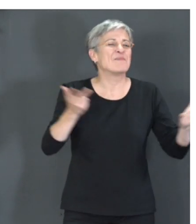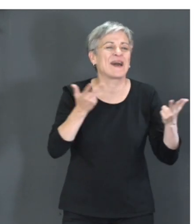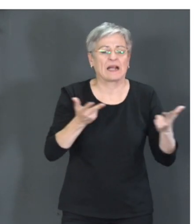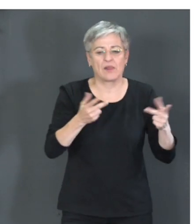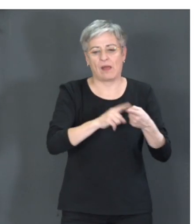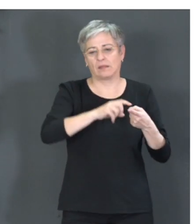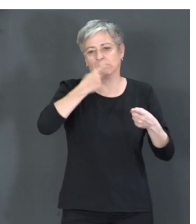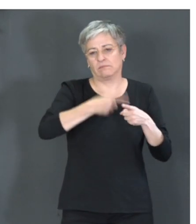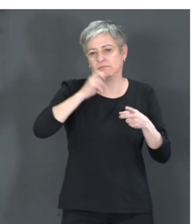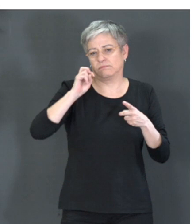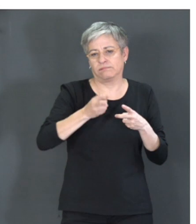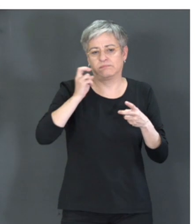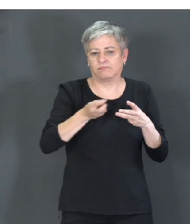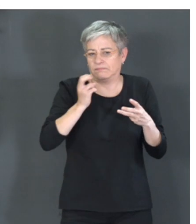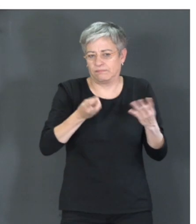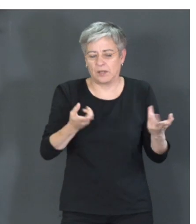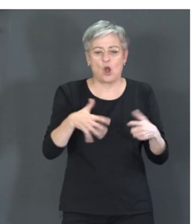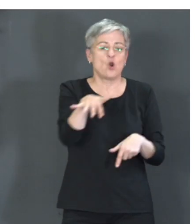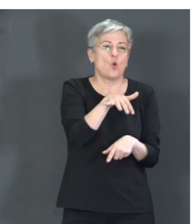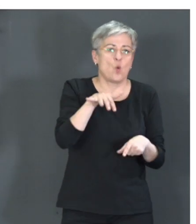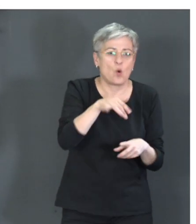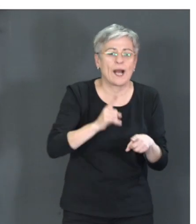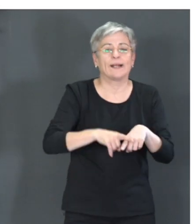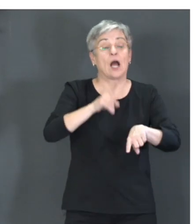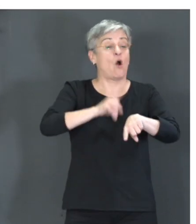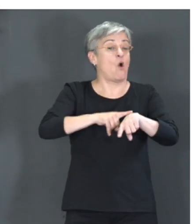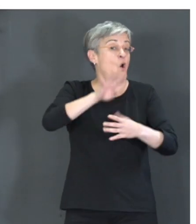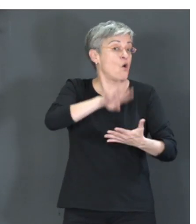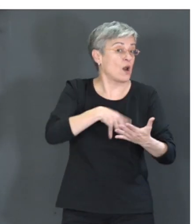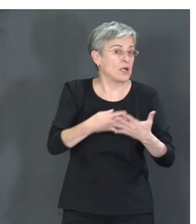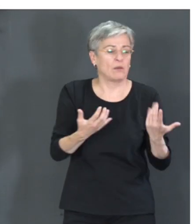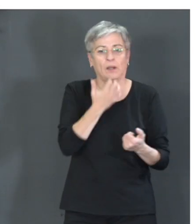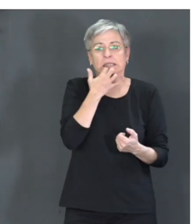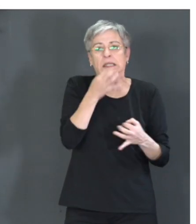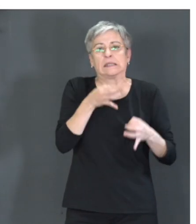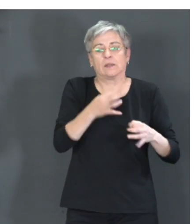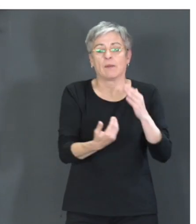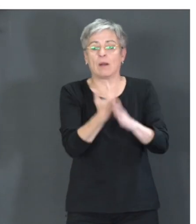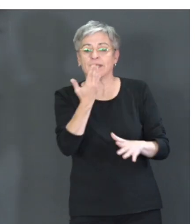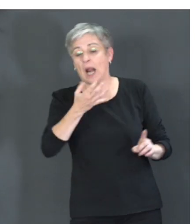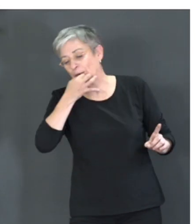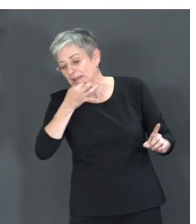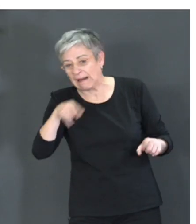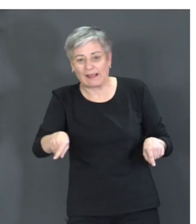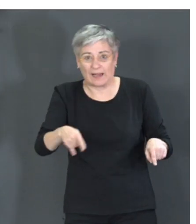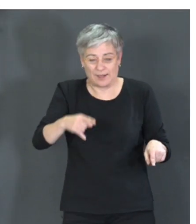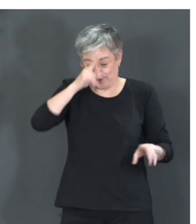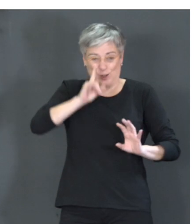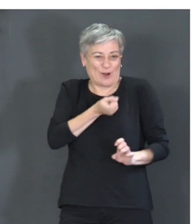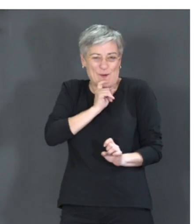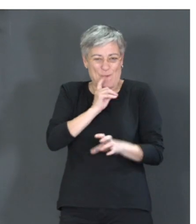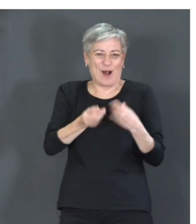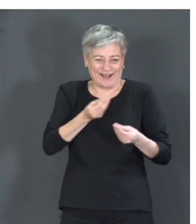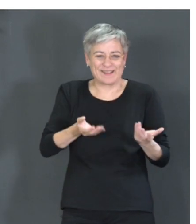estás simulando, la localización, la hora, porque si siempre lo hacemos por la mañana, los de la tarde no se van a enterar de qué tienen que hacer,